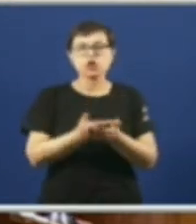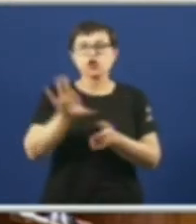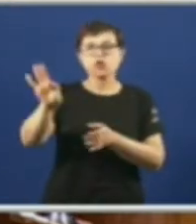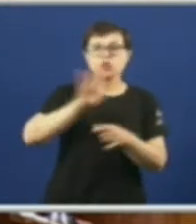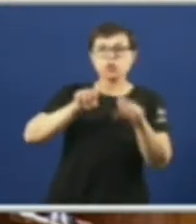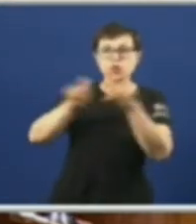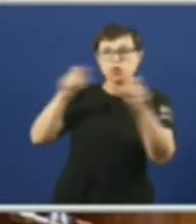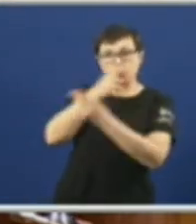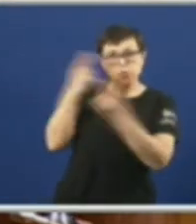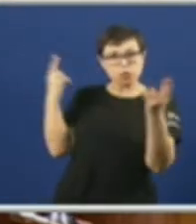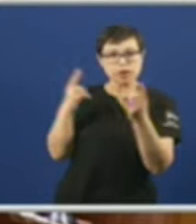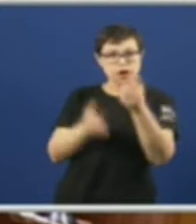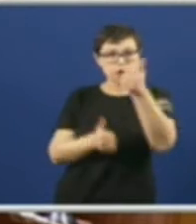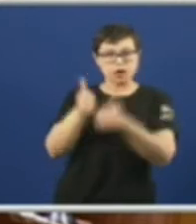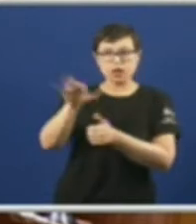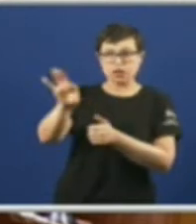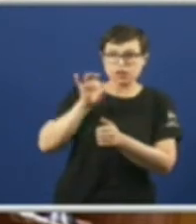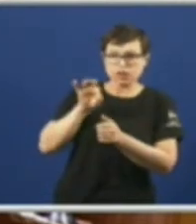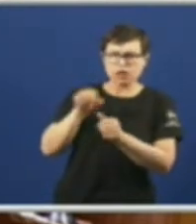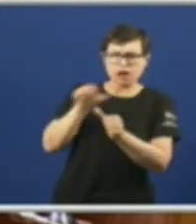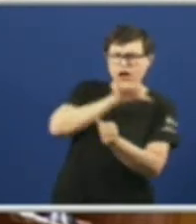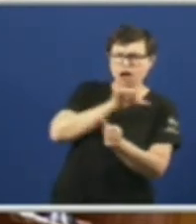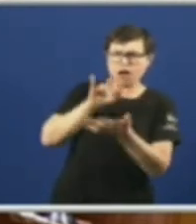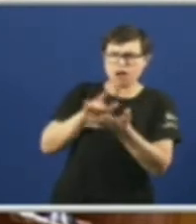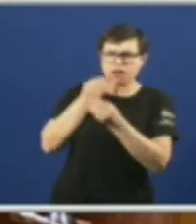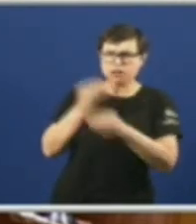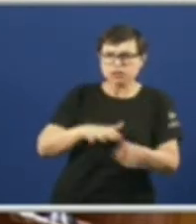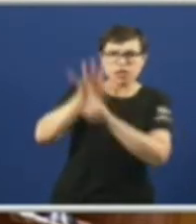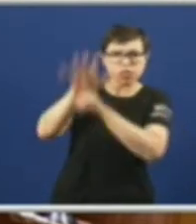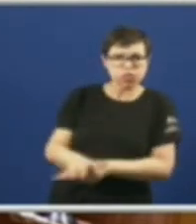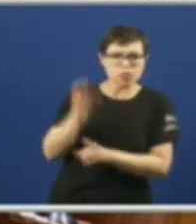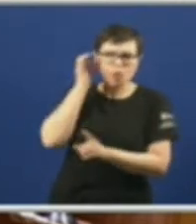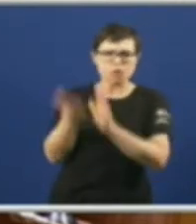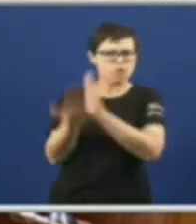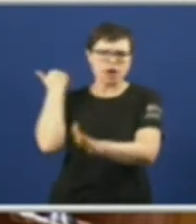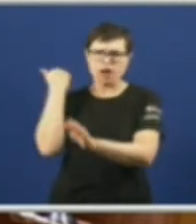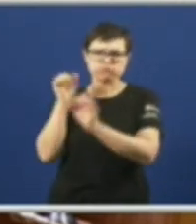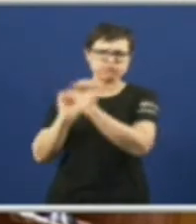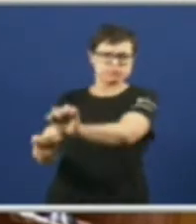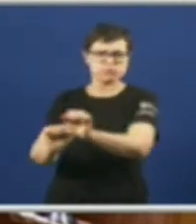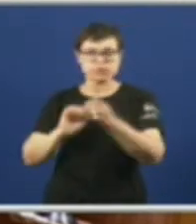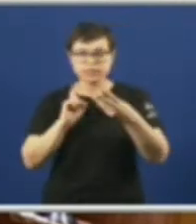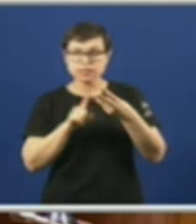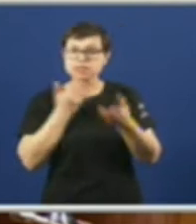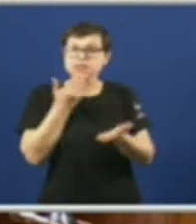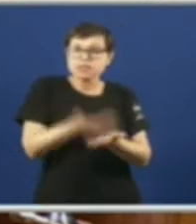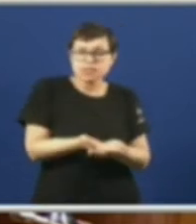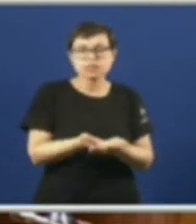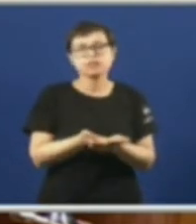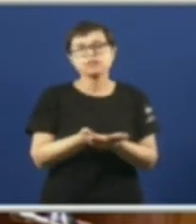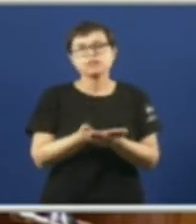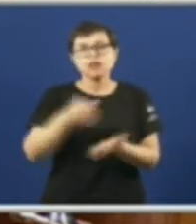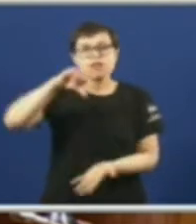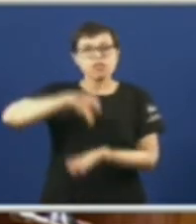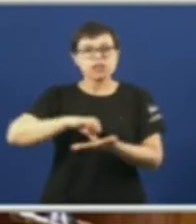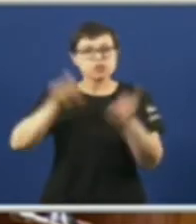empresas condenadas por discriminar as mulleres. Terceira proposta, suprimir as subvencións aos centros